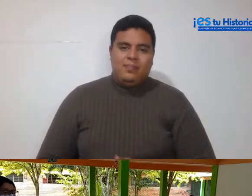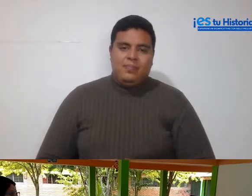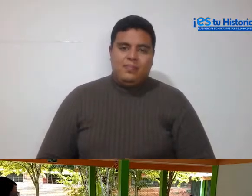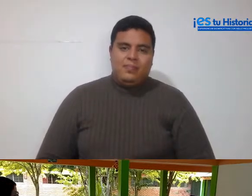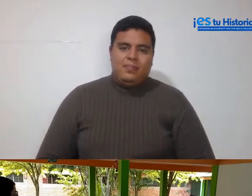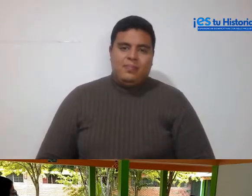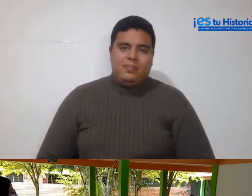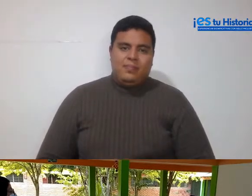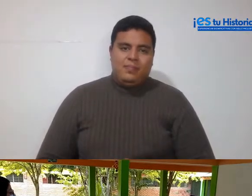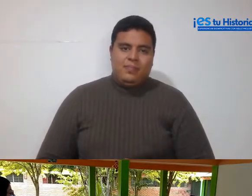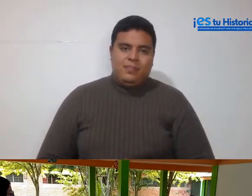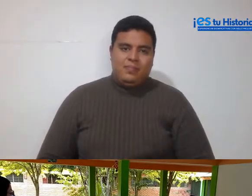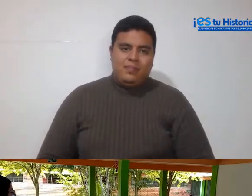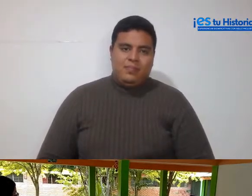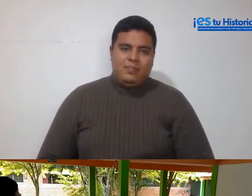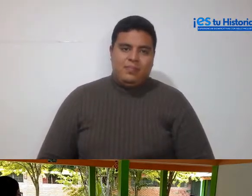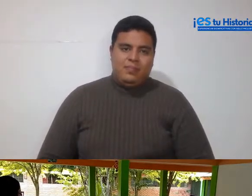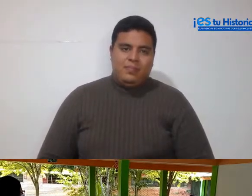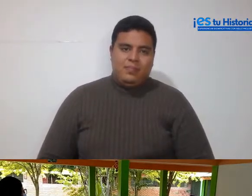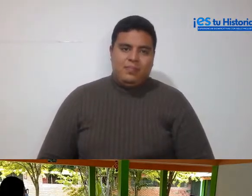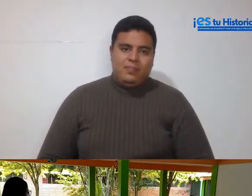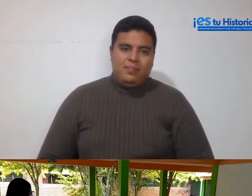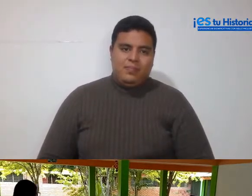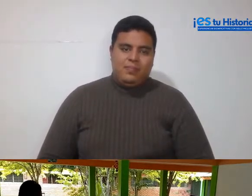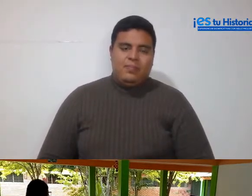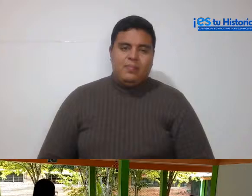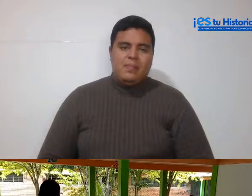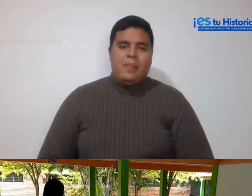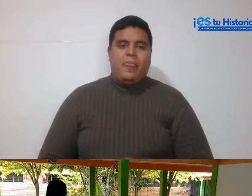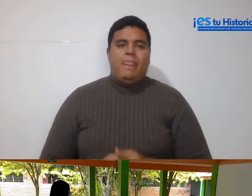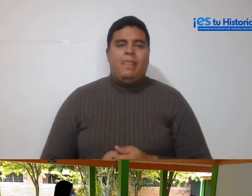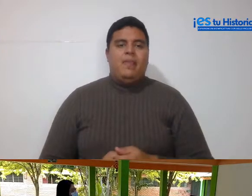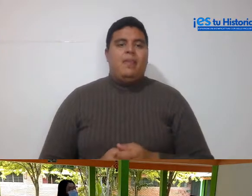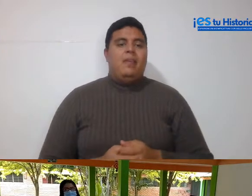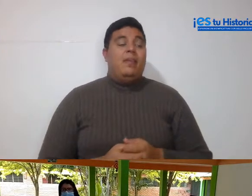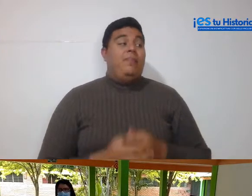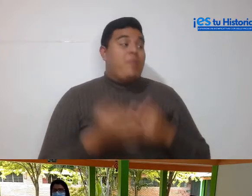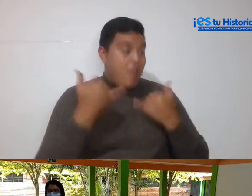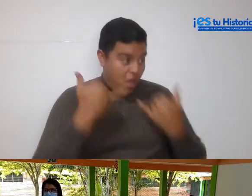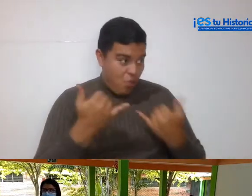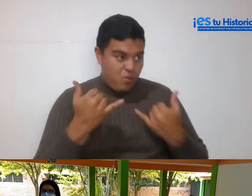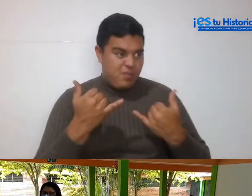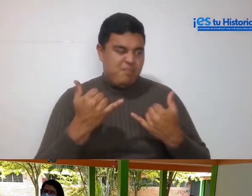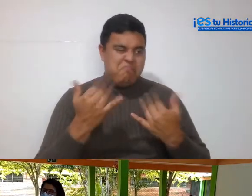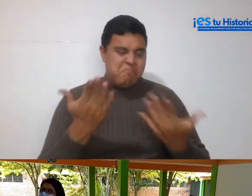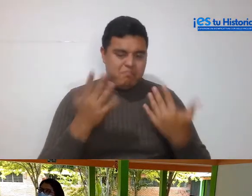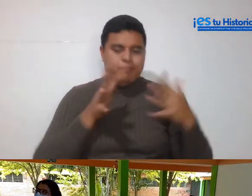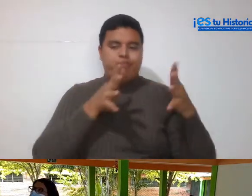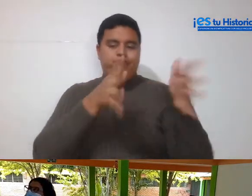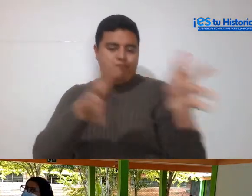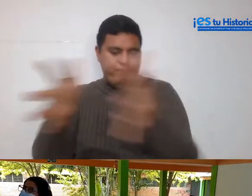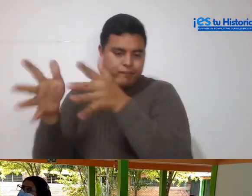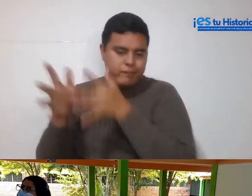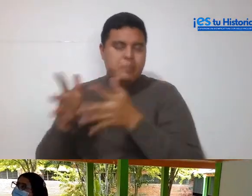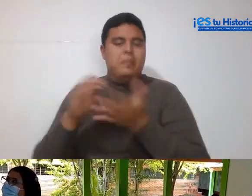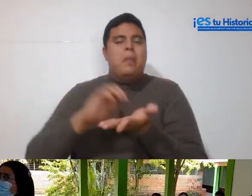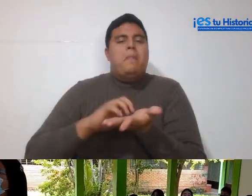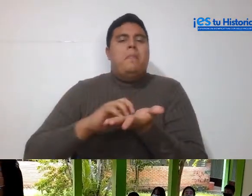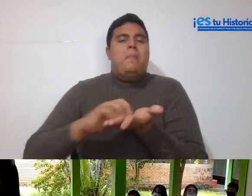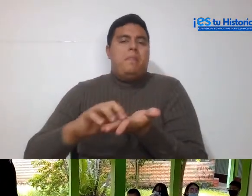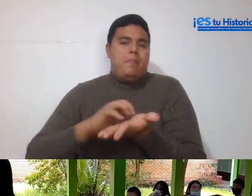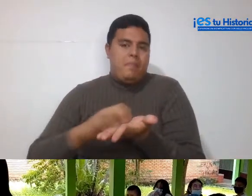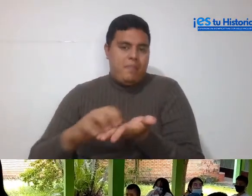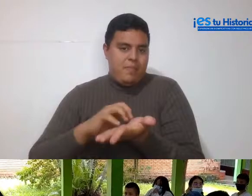Yo estoy enseñando letras braille para que ellos puedan ayudar a los